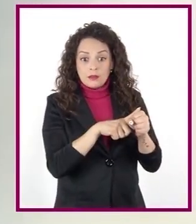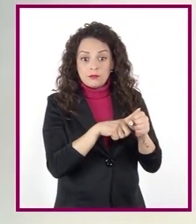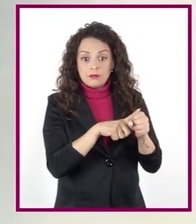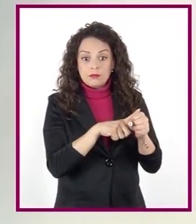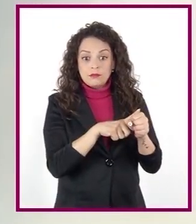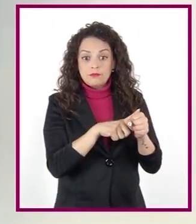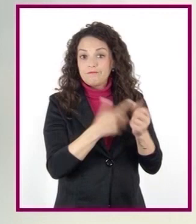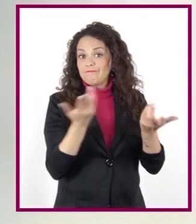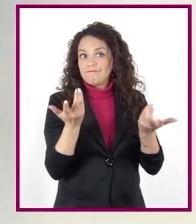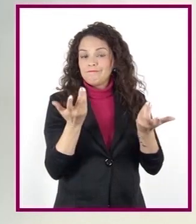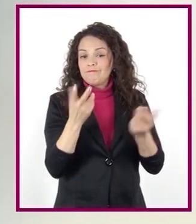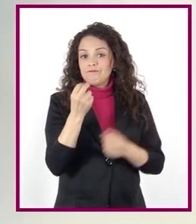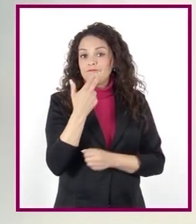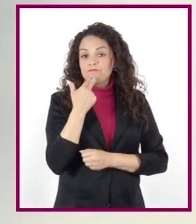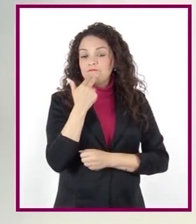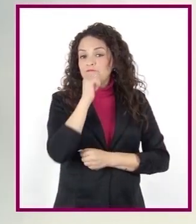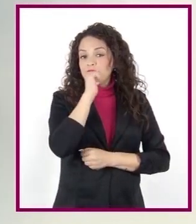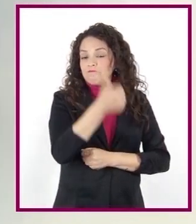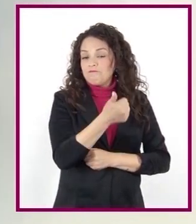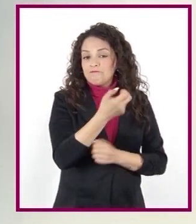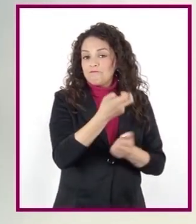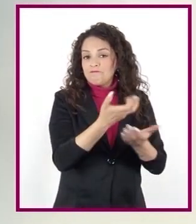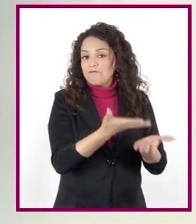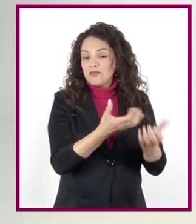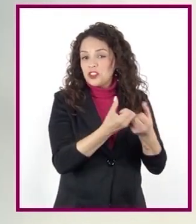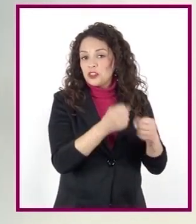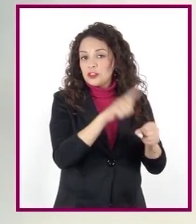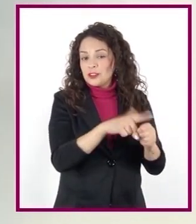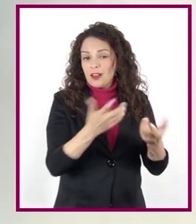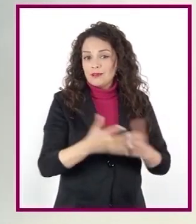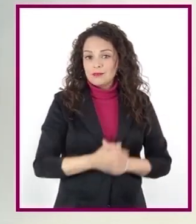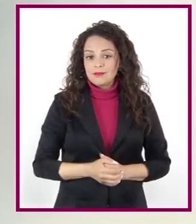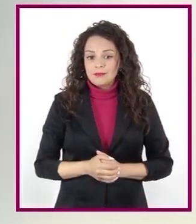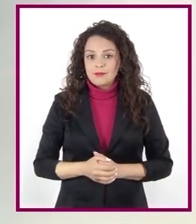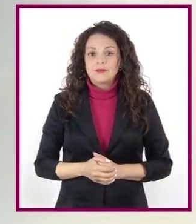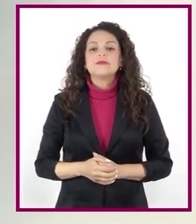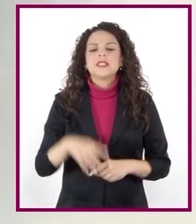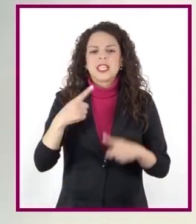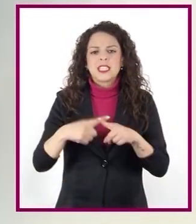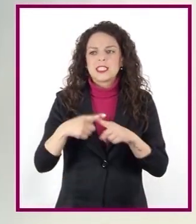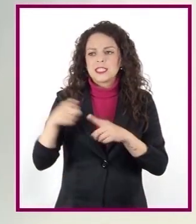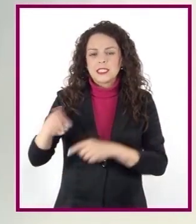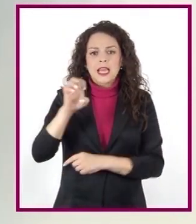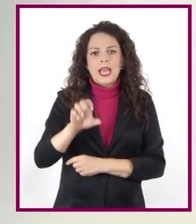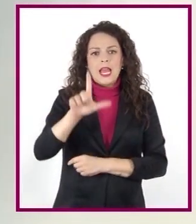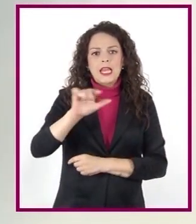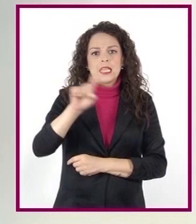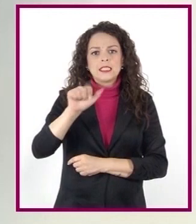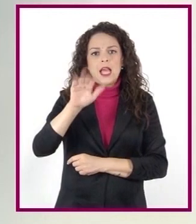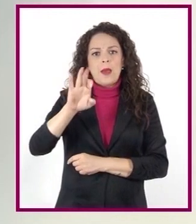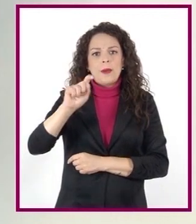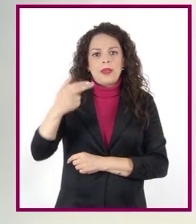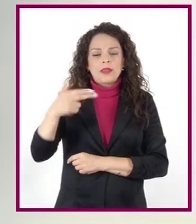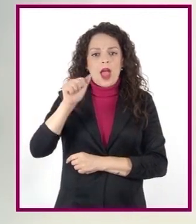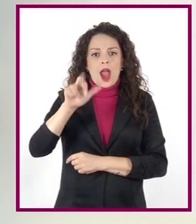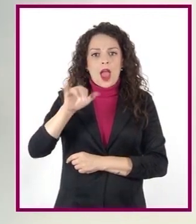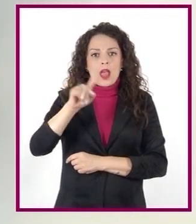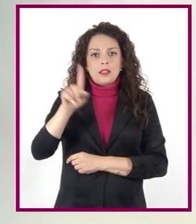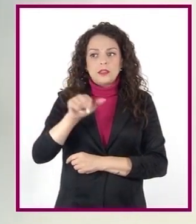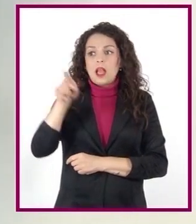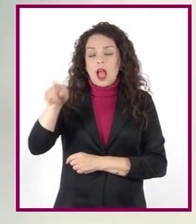determinan. Me gustaría platicarles de Elizabeth Araiza. Ella es educadora